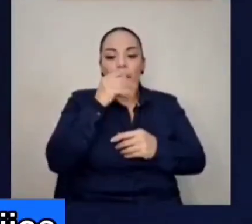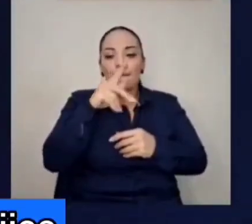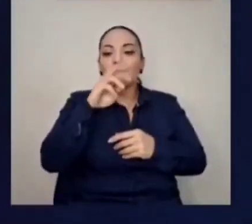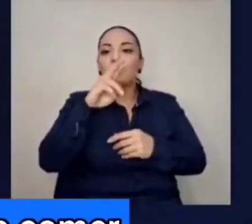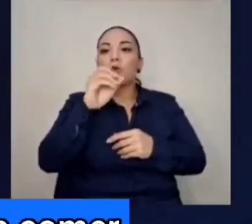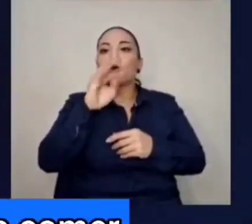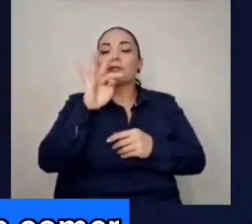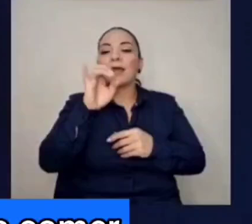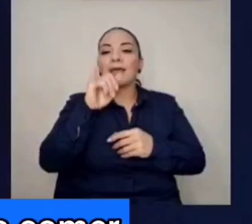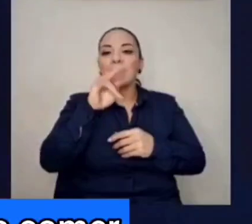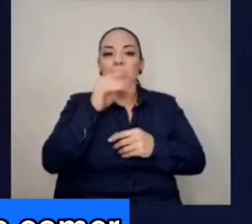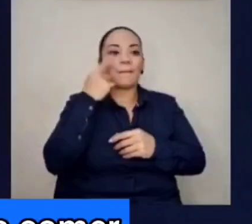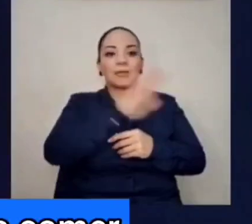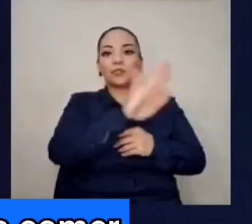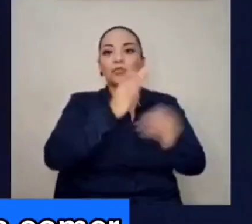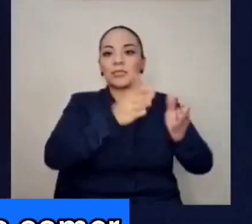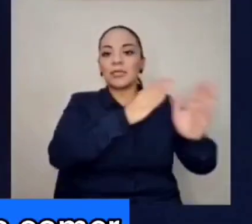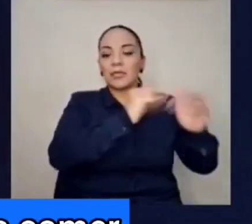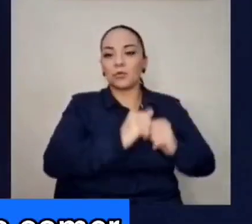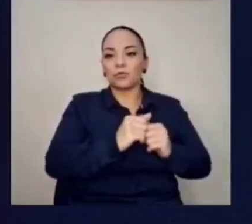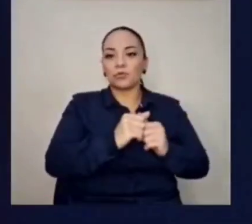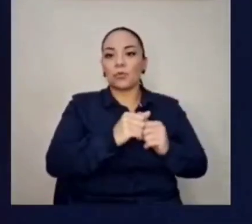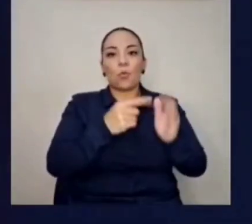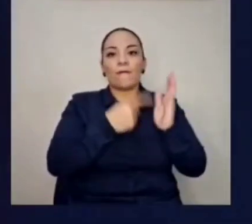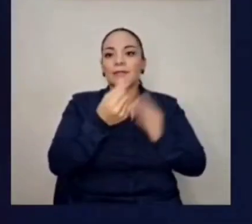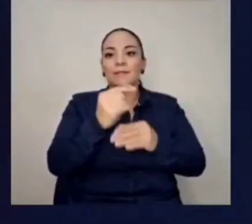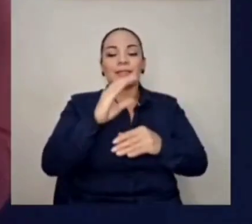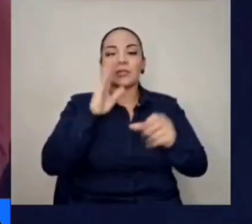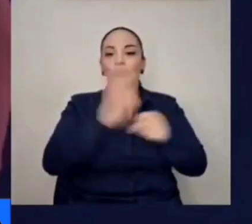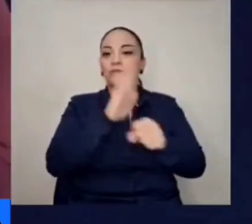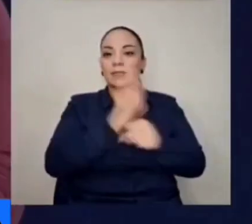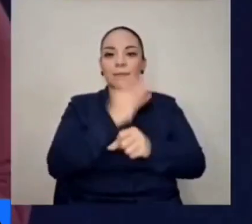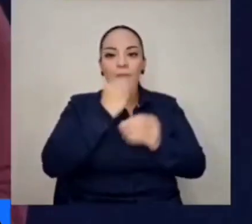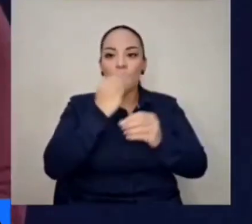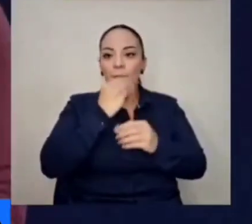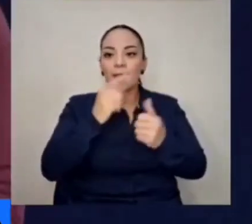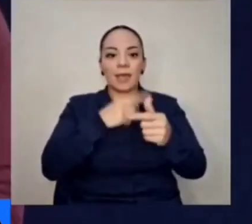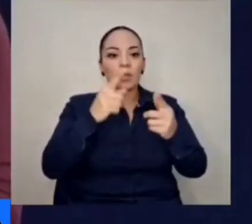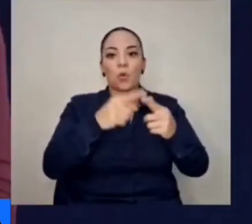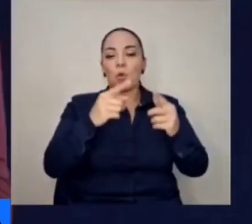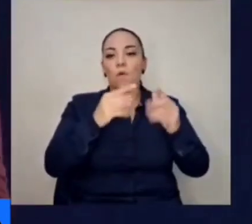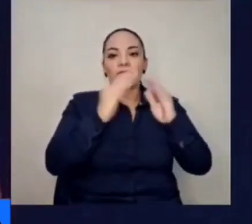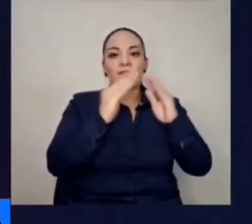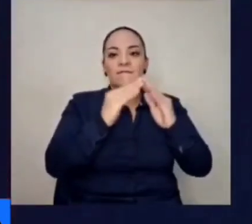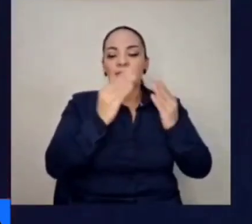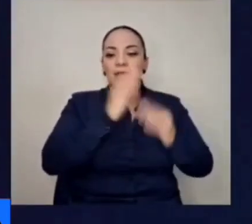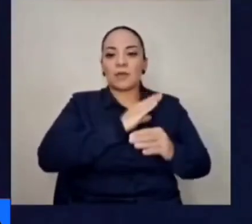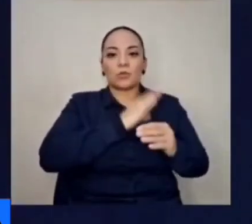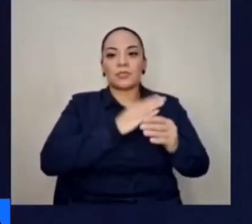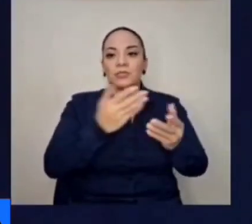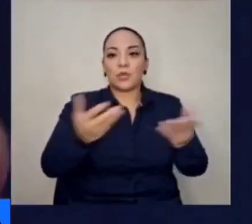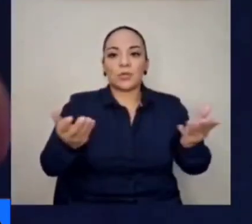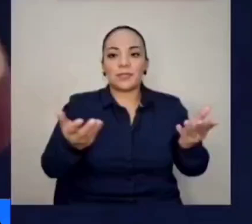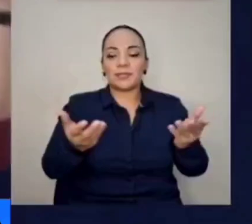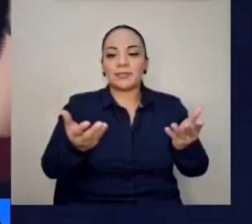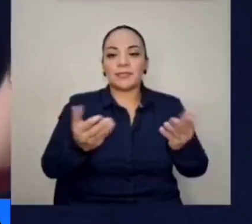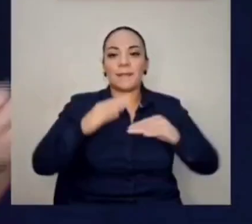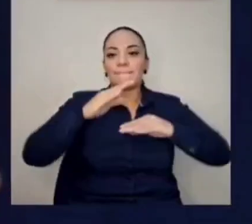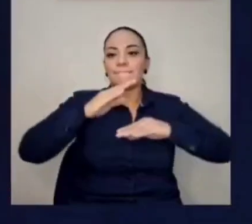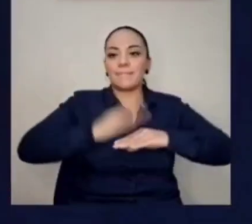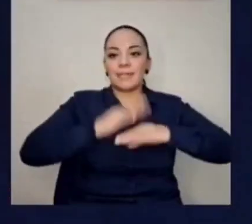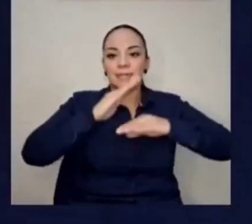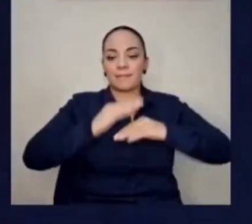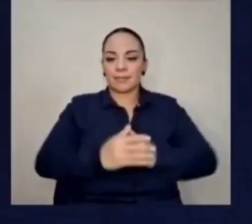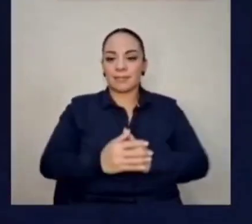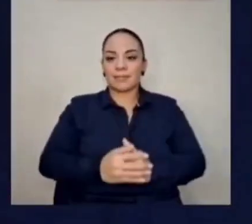sus hijos, o que a veces no les alcanza ni siquiera para comer, o para vivir en condiciones mínimas.